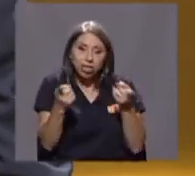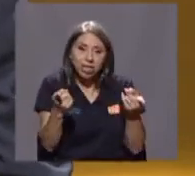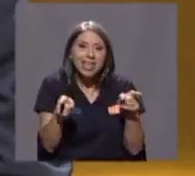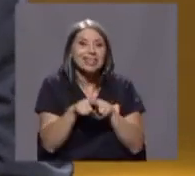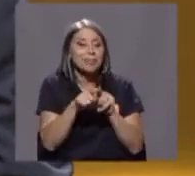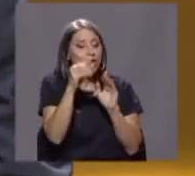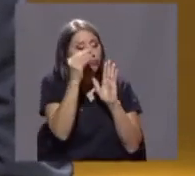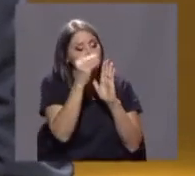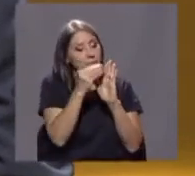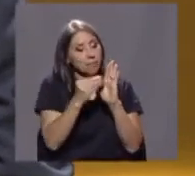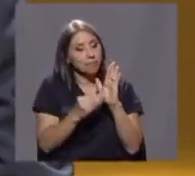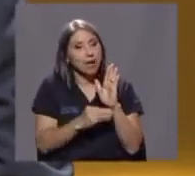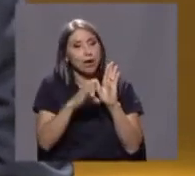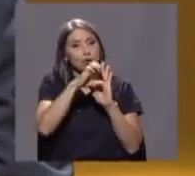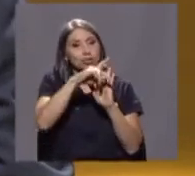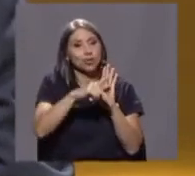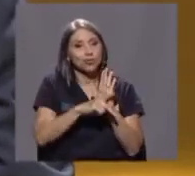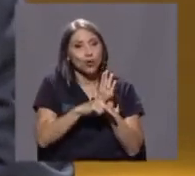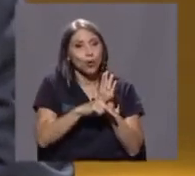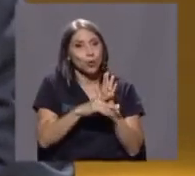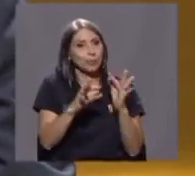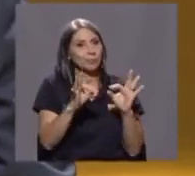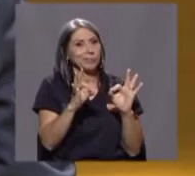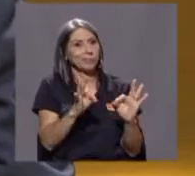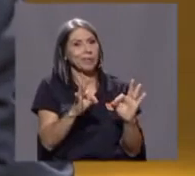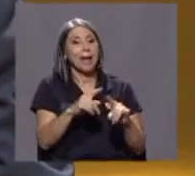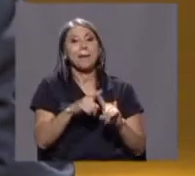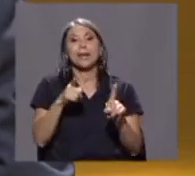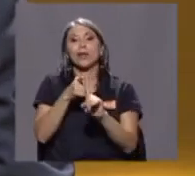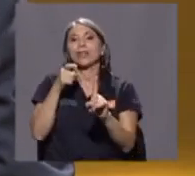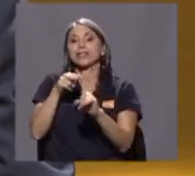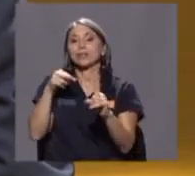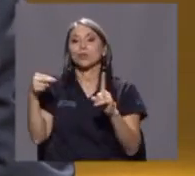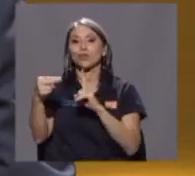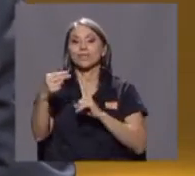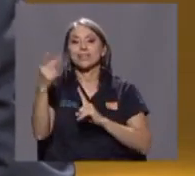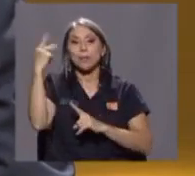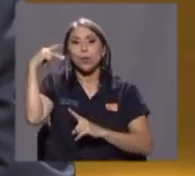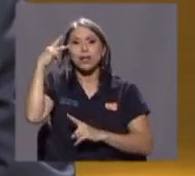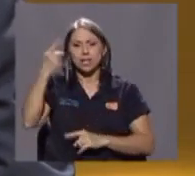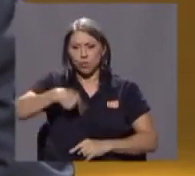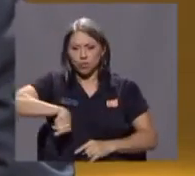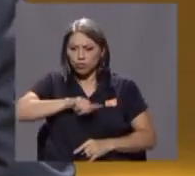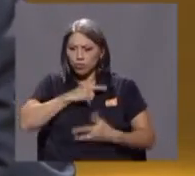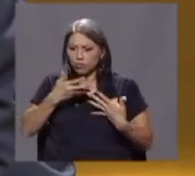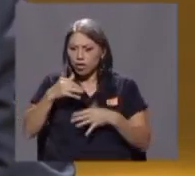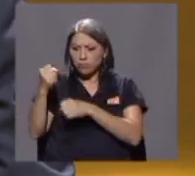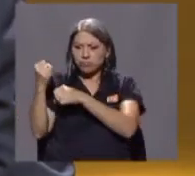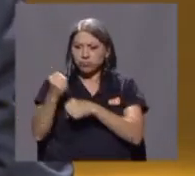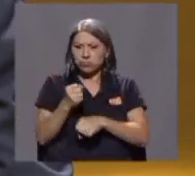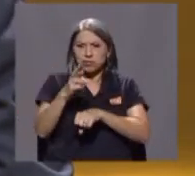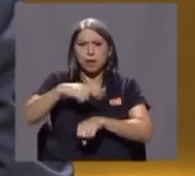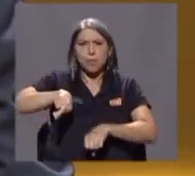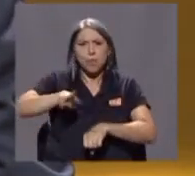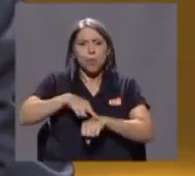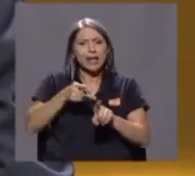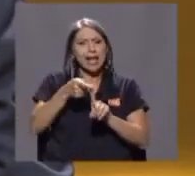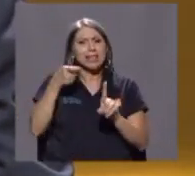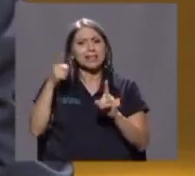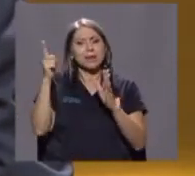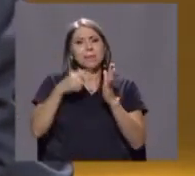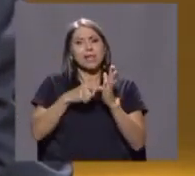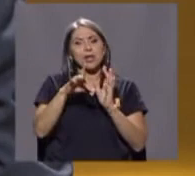Pero desde el punto de vista político, nosotros somos república desde el año 1838, cuando Carrillo nos